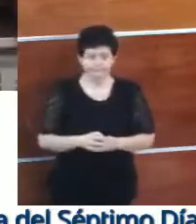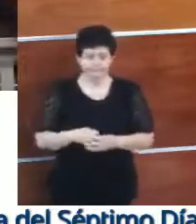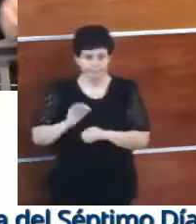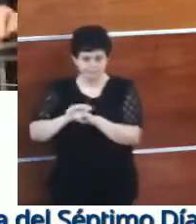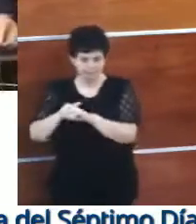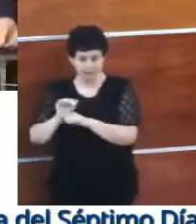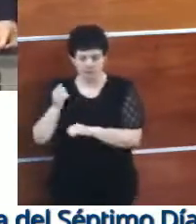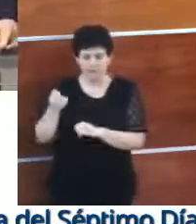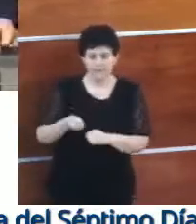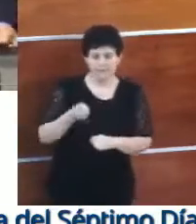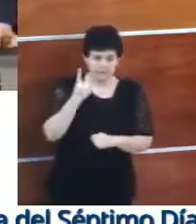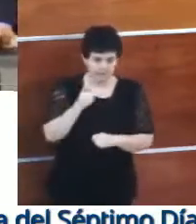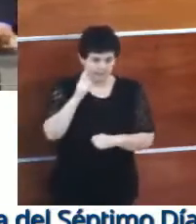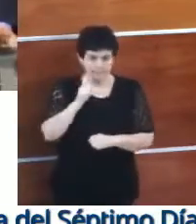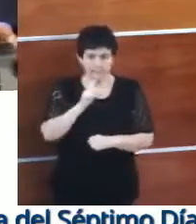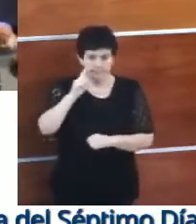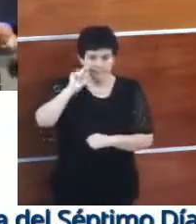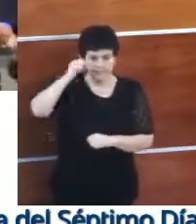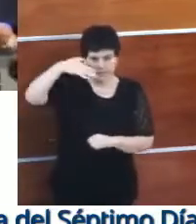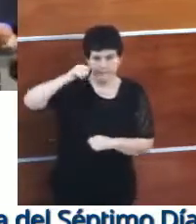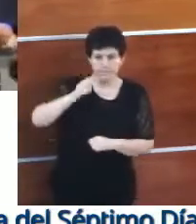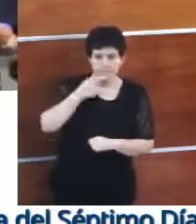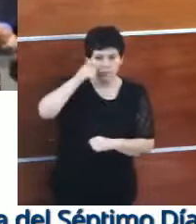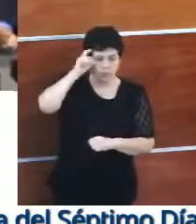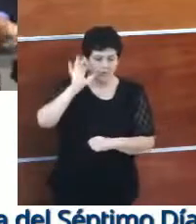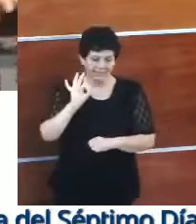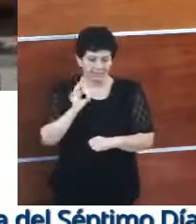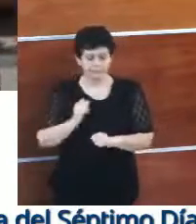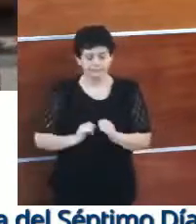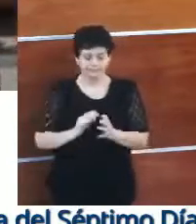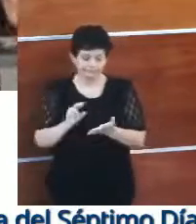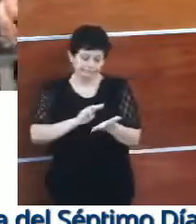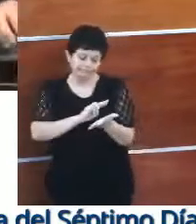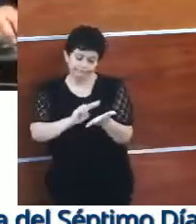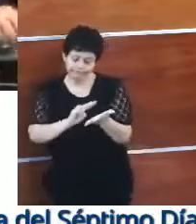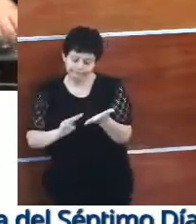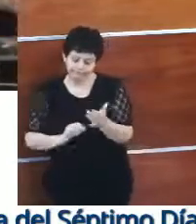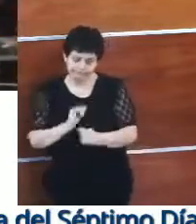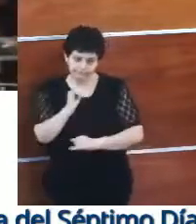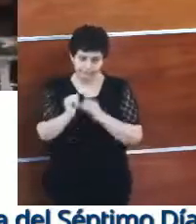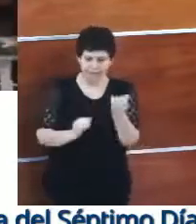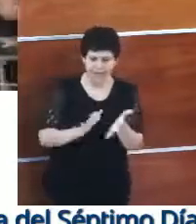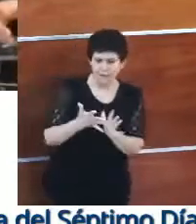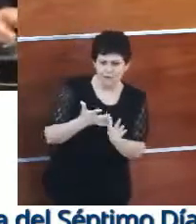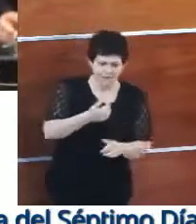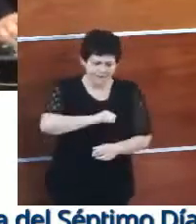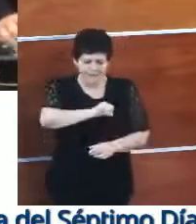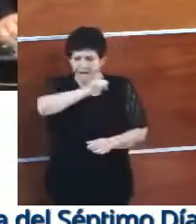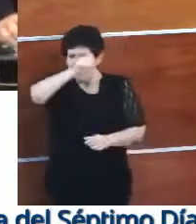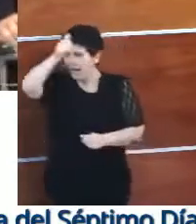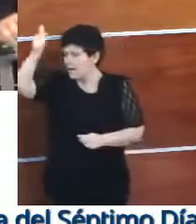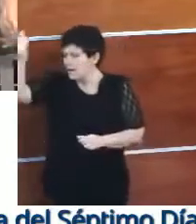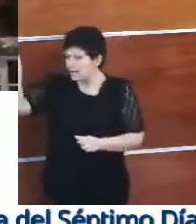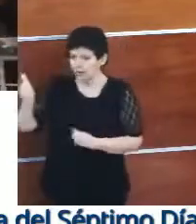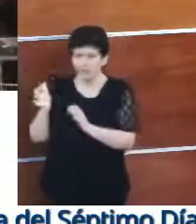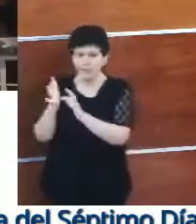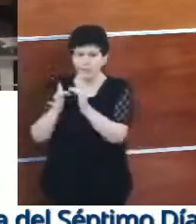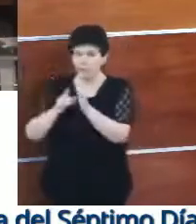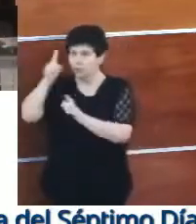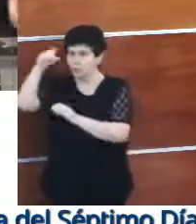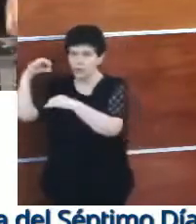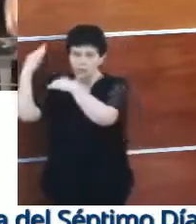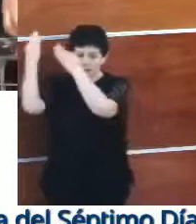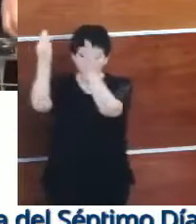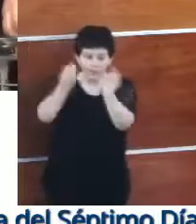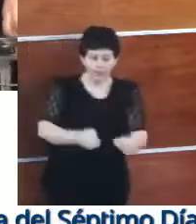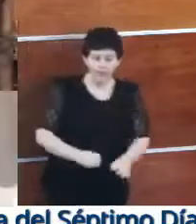1 Timoteo 6:14, epifanía, ¿no es cierto? Él recalca la gloria que acompaña al Salvador cuando Él venga, ¿no? La